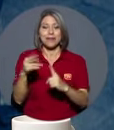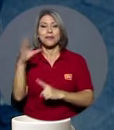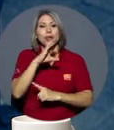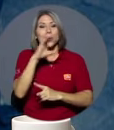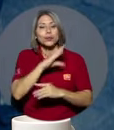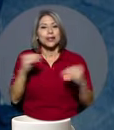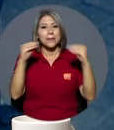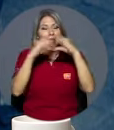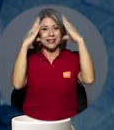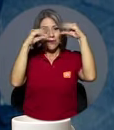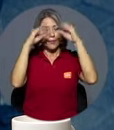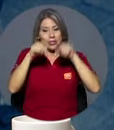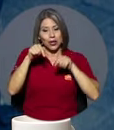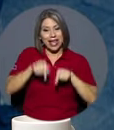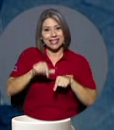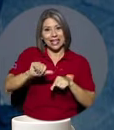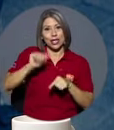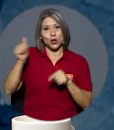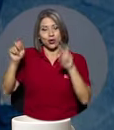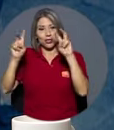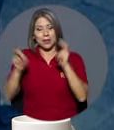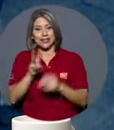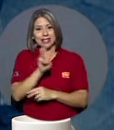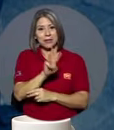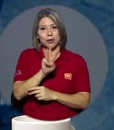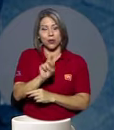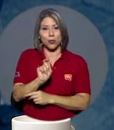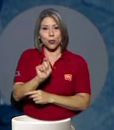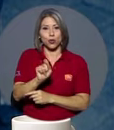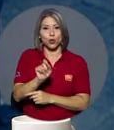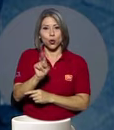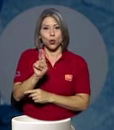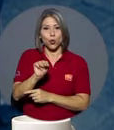Busque más información sobre este y otros temas en